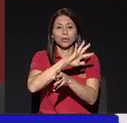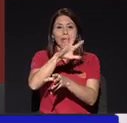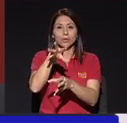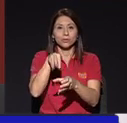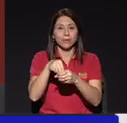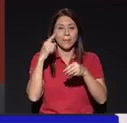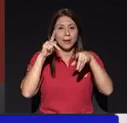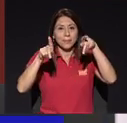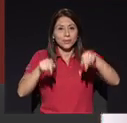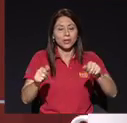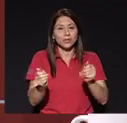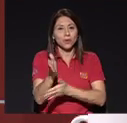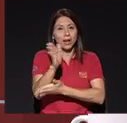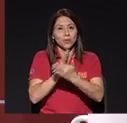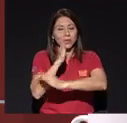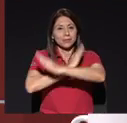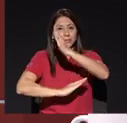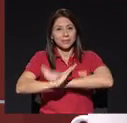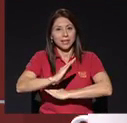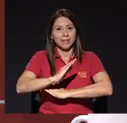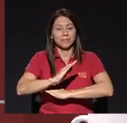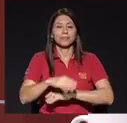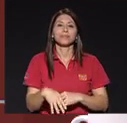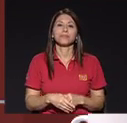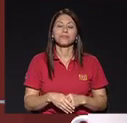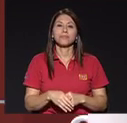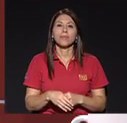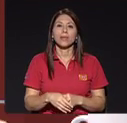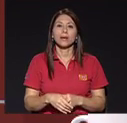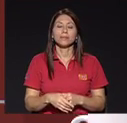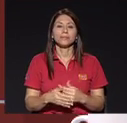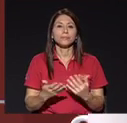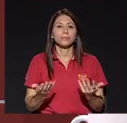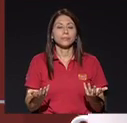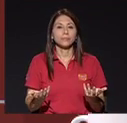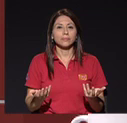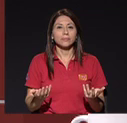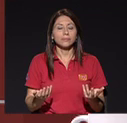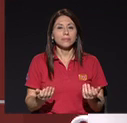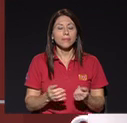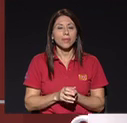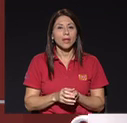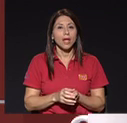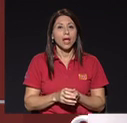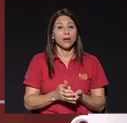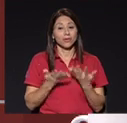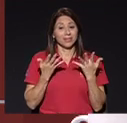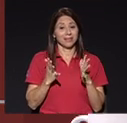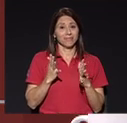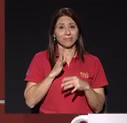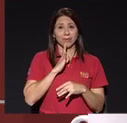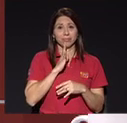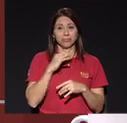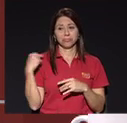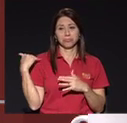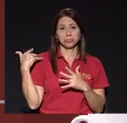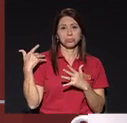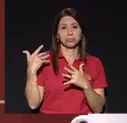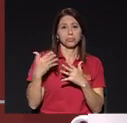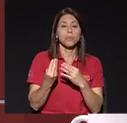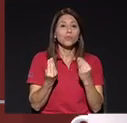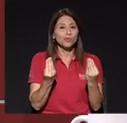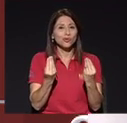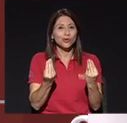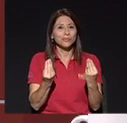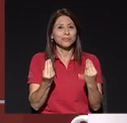con alguna discapacidad. Es mucho lo que hemos hablado y definitivamente,